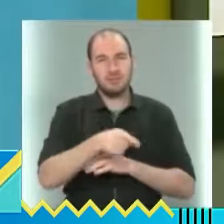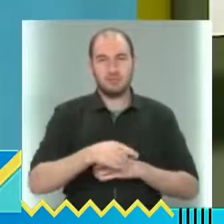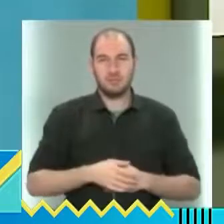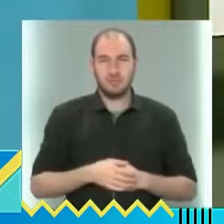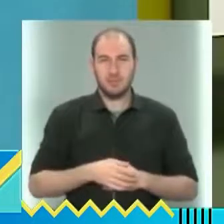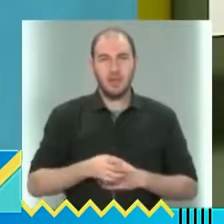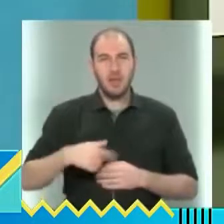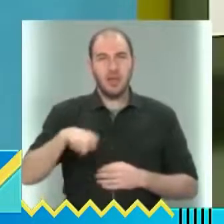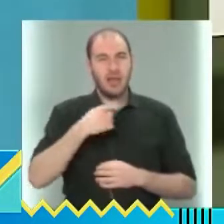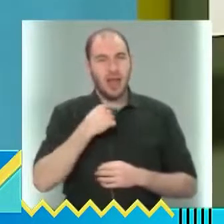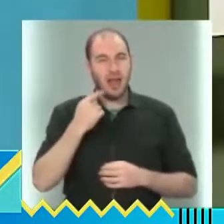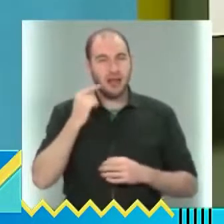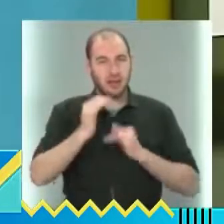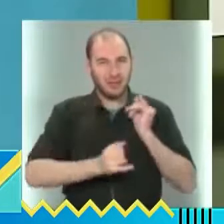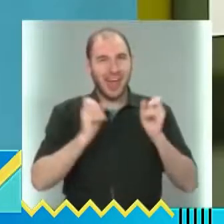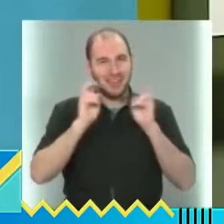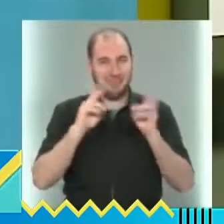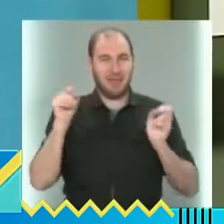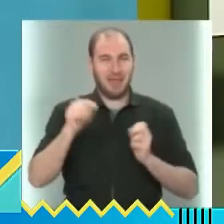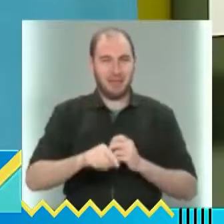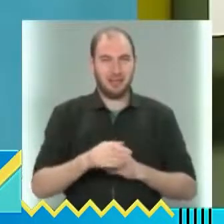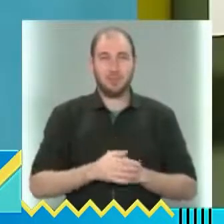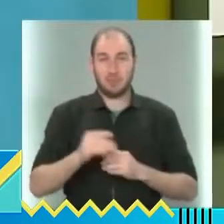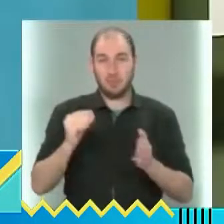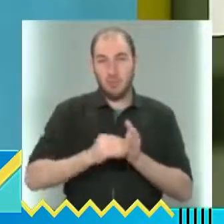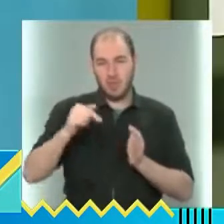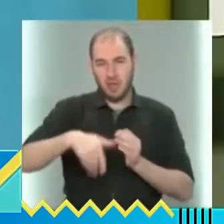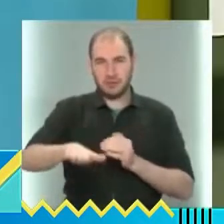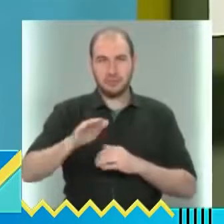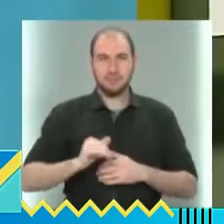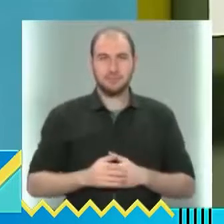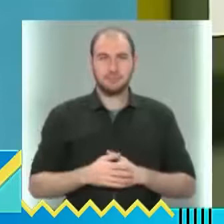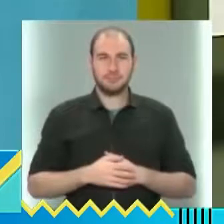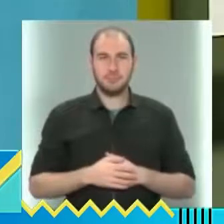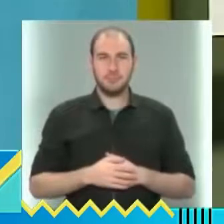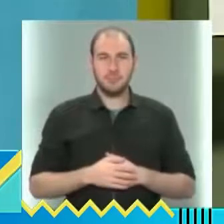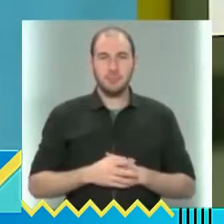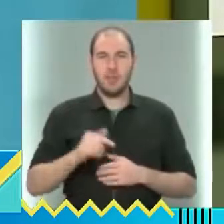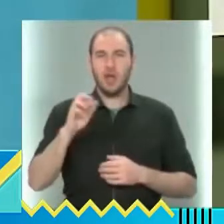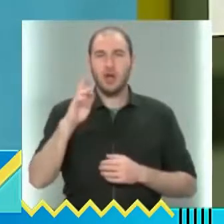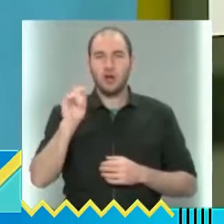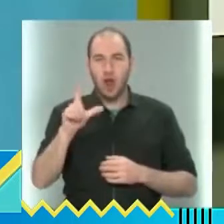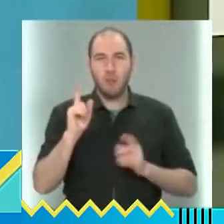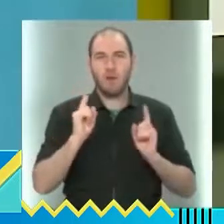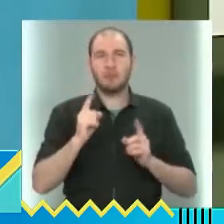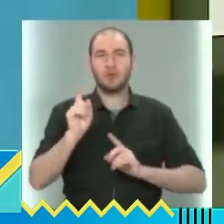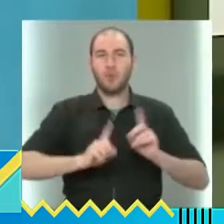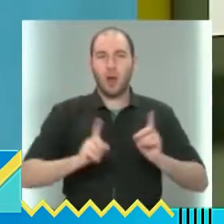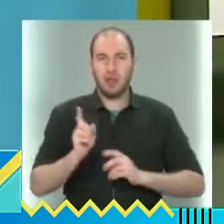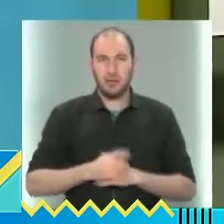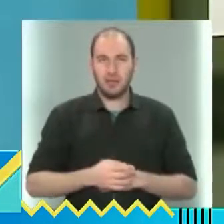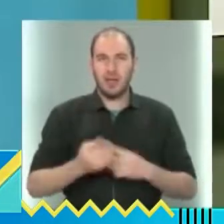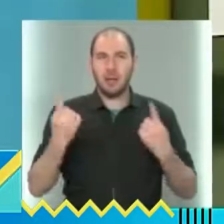Y queremos entrar ya en ese tema, ahora en este momento. ¿Cuál es tu rol como docente,